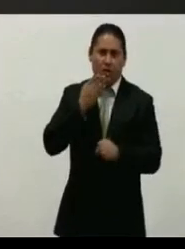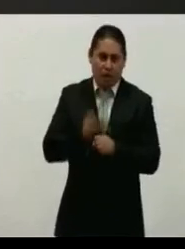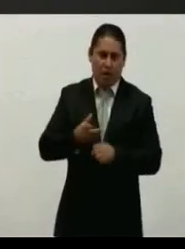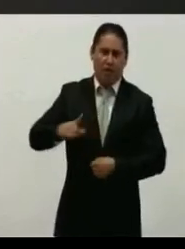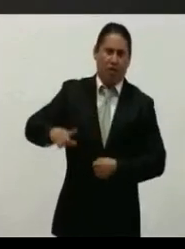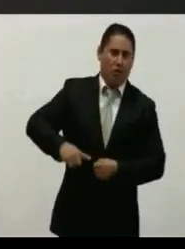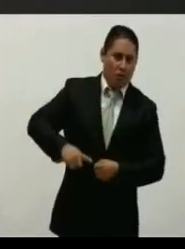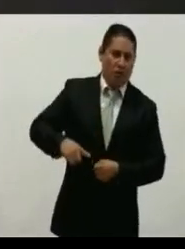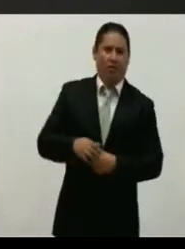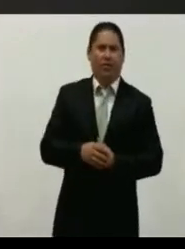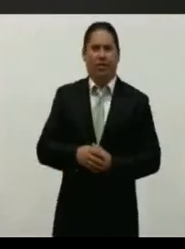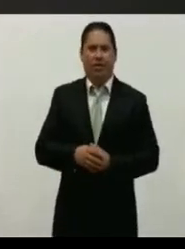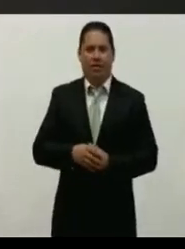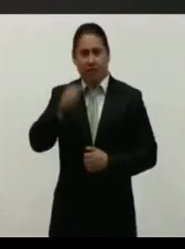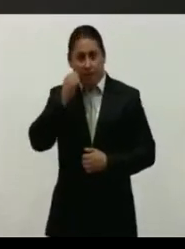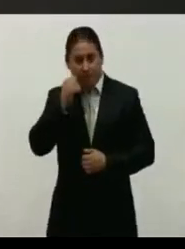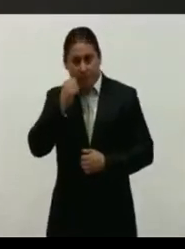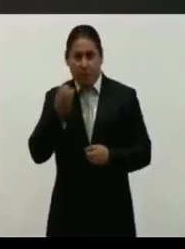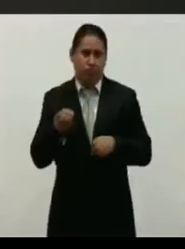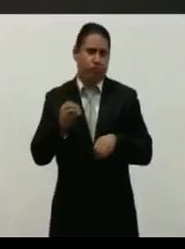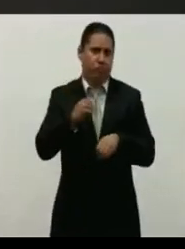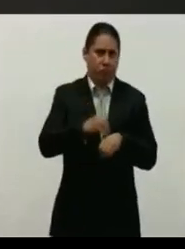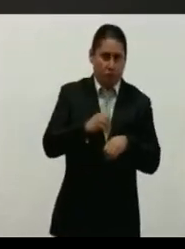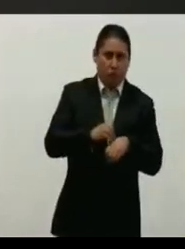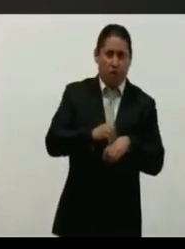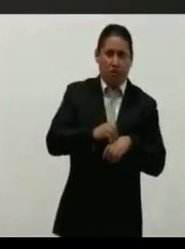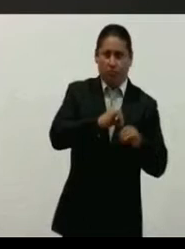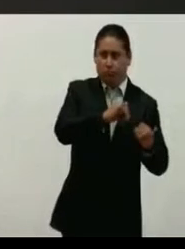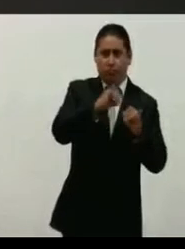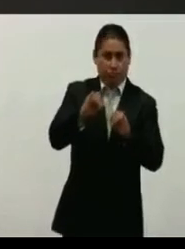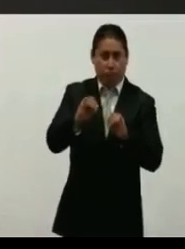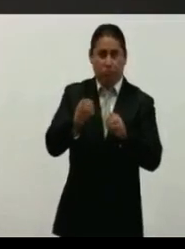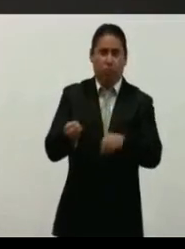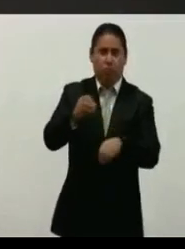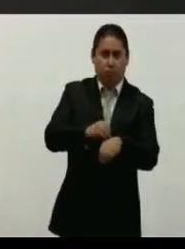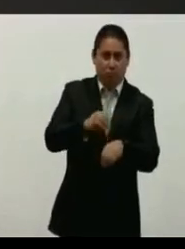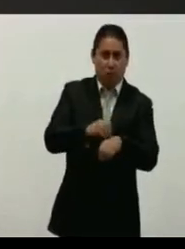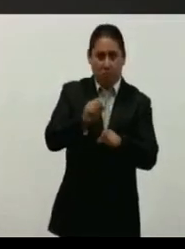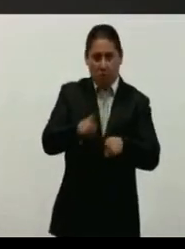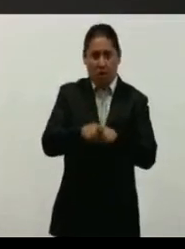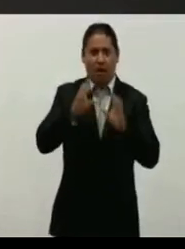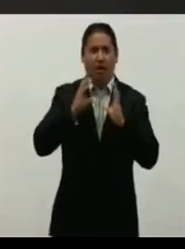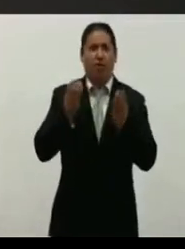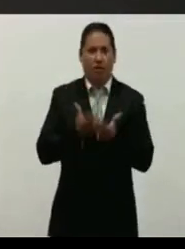gobernantes y constituir cuerpos representativos como lo es este poder